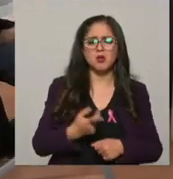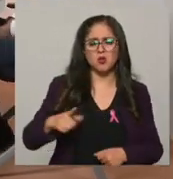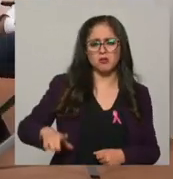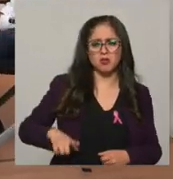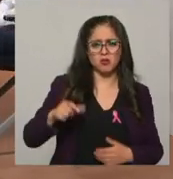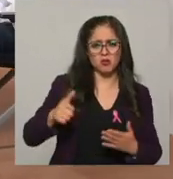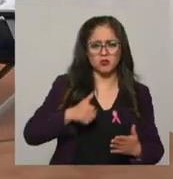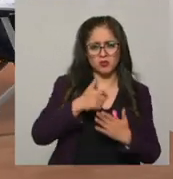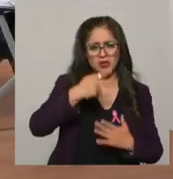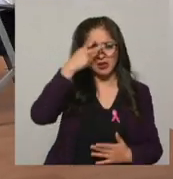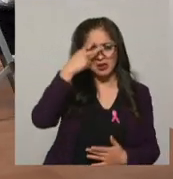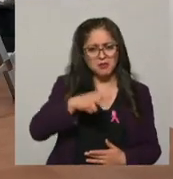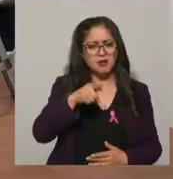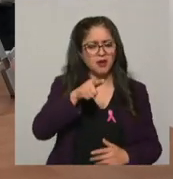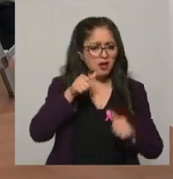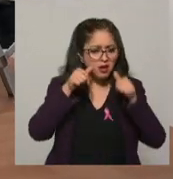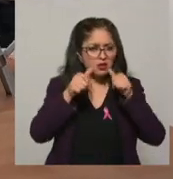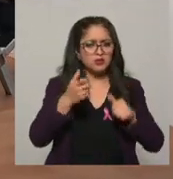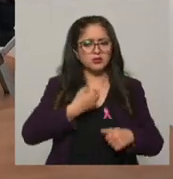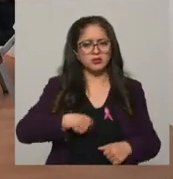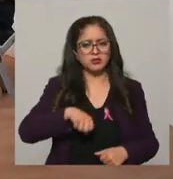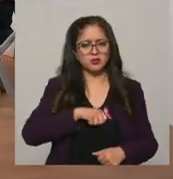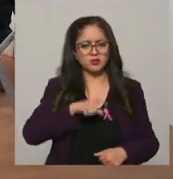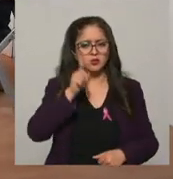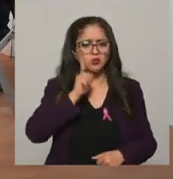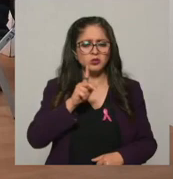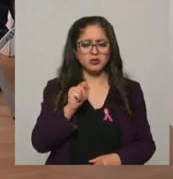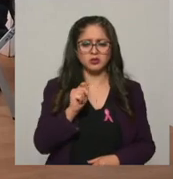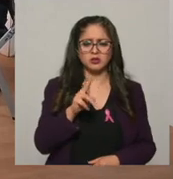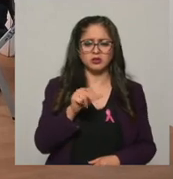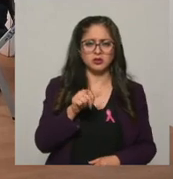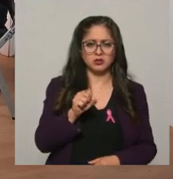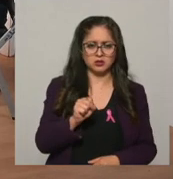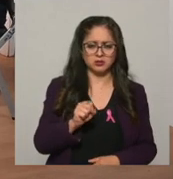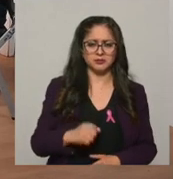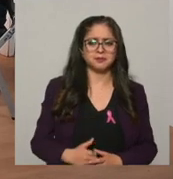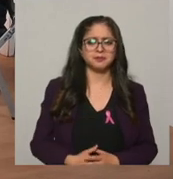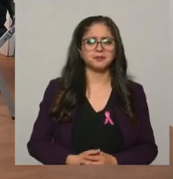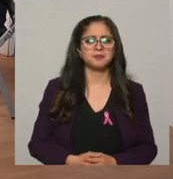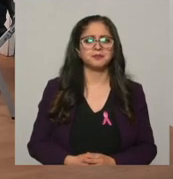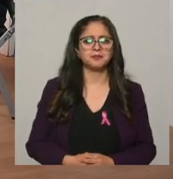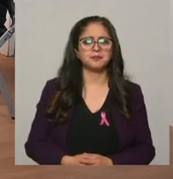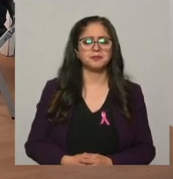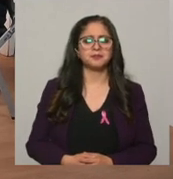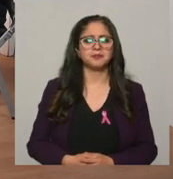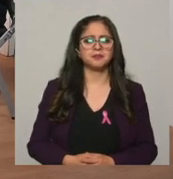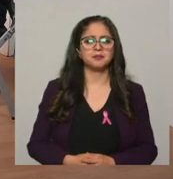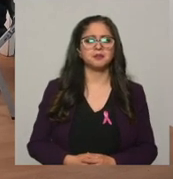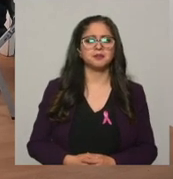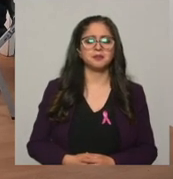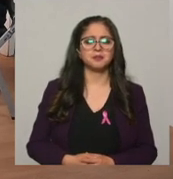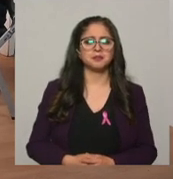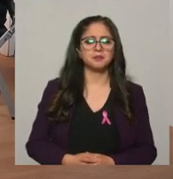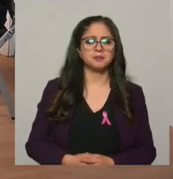a la atención en salud a mujeres trans? Fíjate que como antecedente